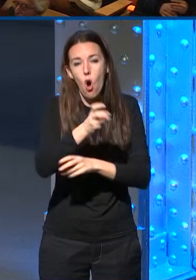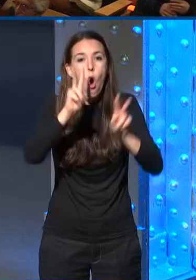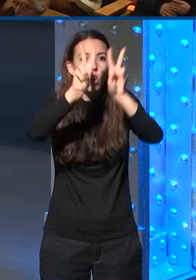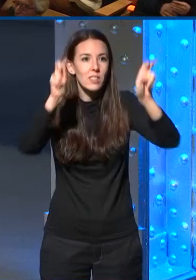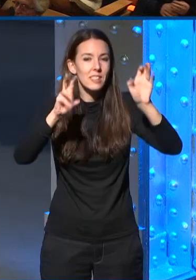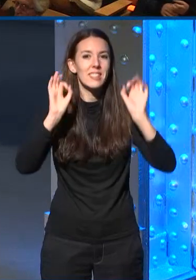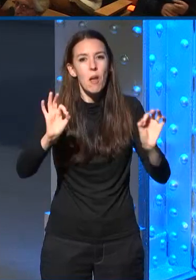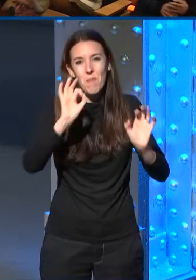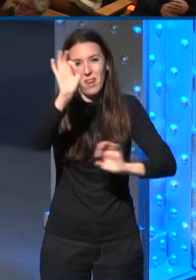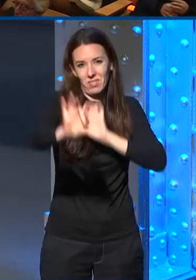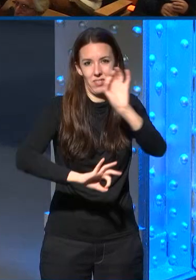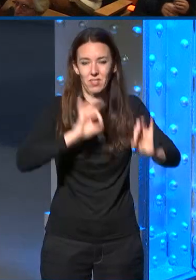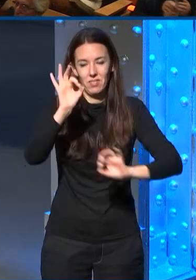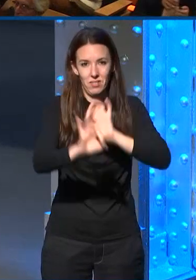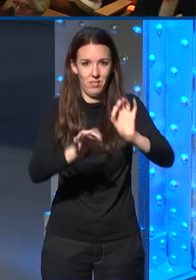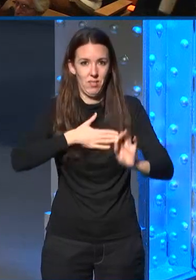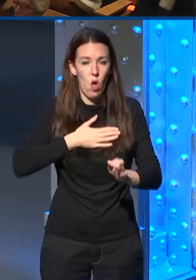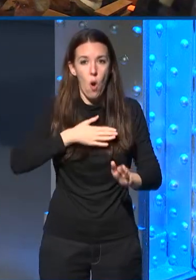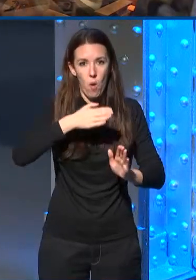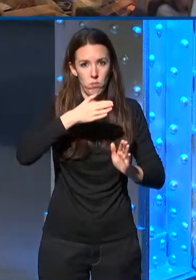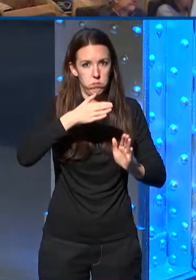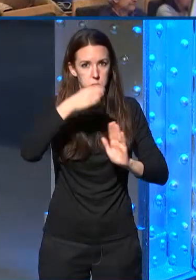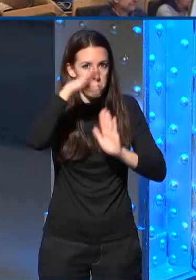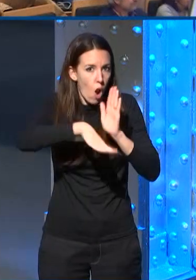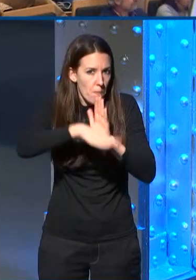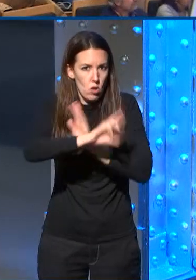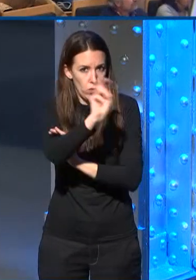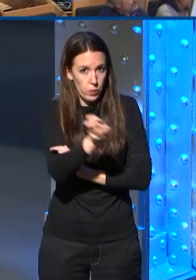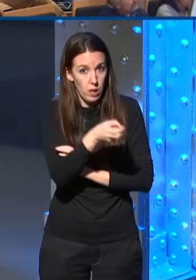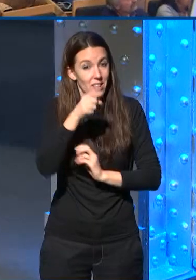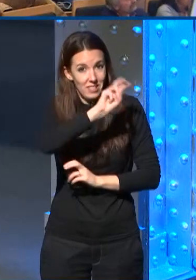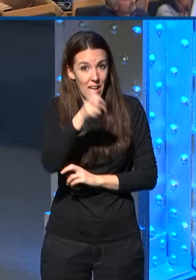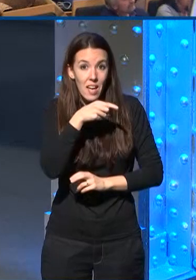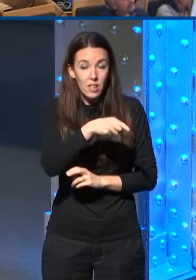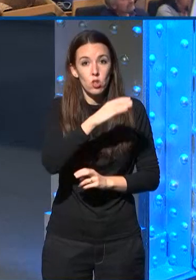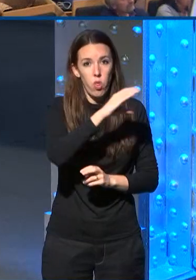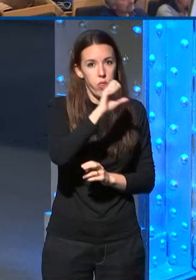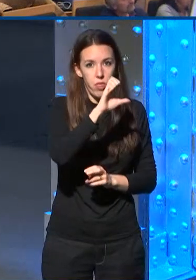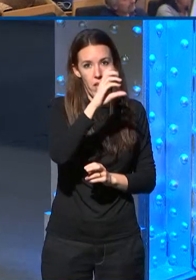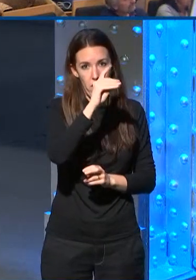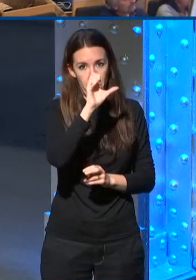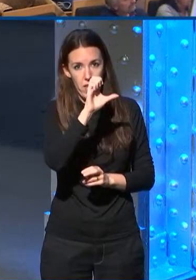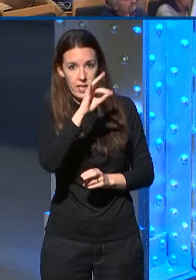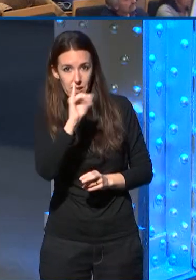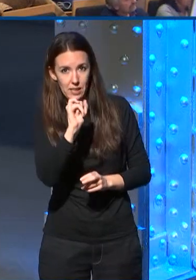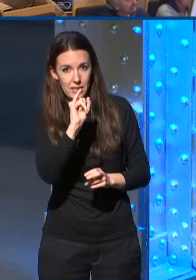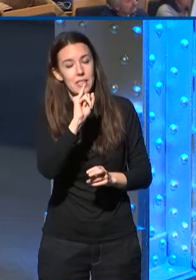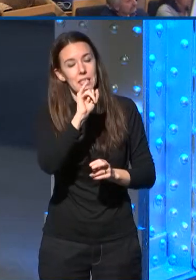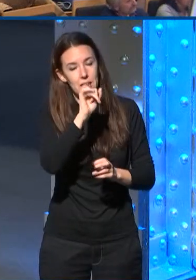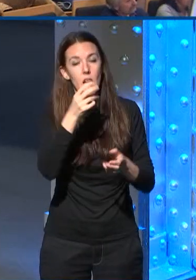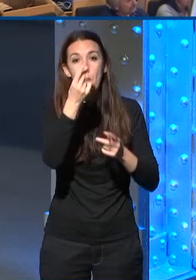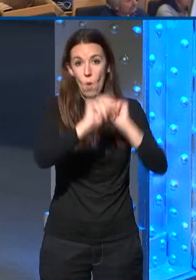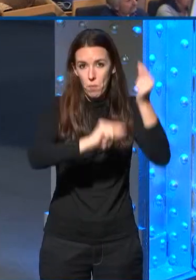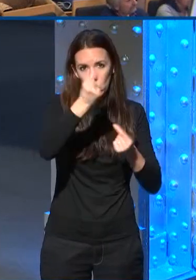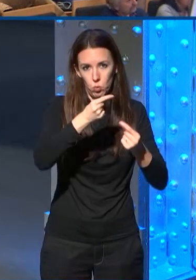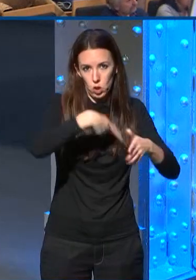los lanzadores del programa Ariane, etcétera, ¿no? Pues eso es el CEDETI, quien gestiona todo ese tipo de fondos. Aparte hay